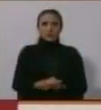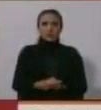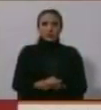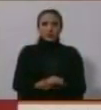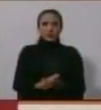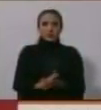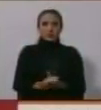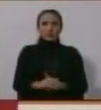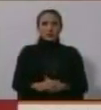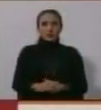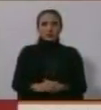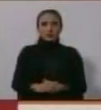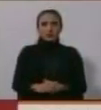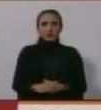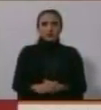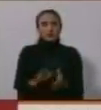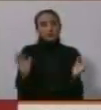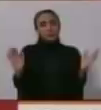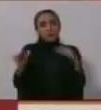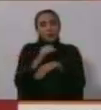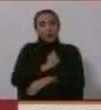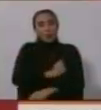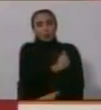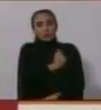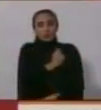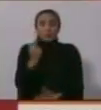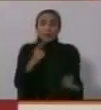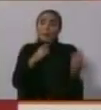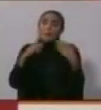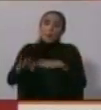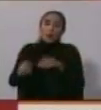de eso. Lamentamos profundamente cualquier muerte.